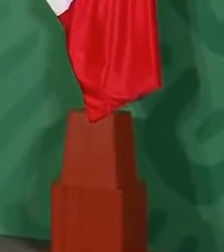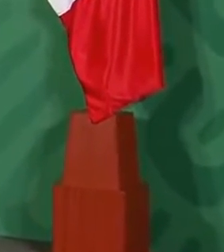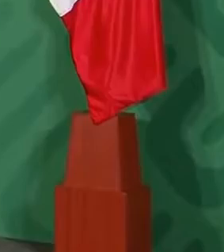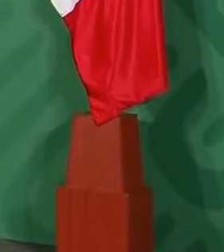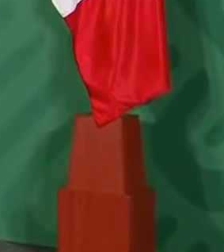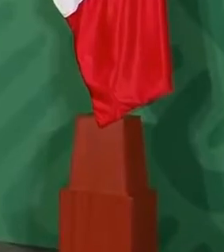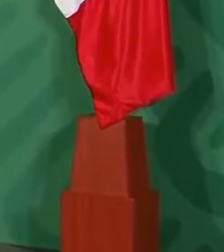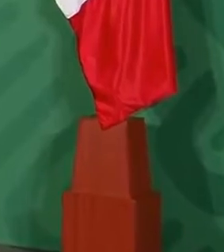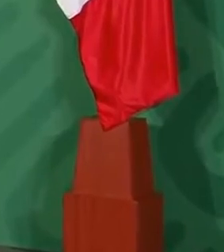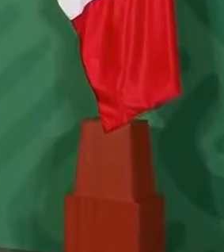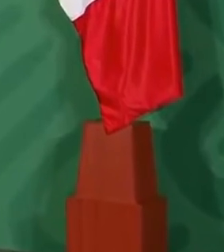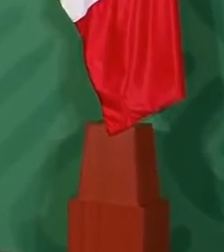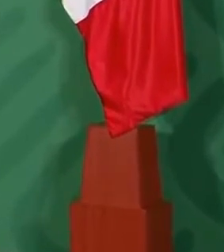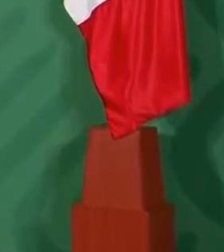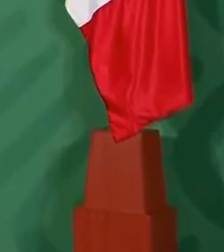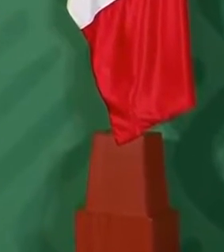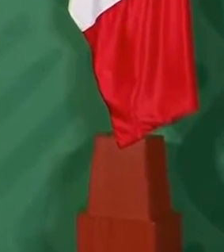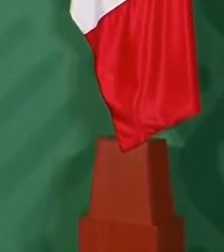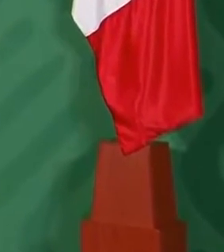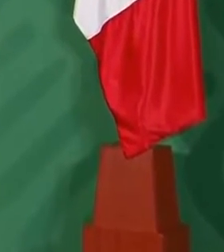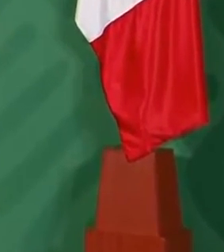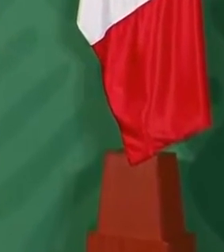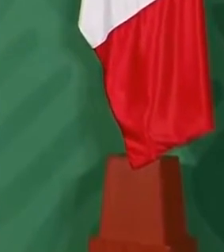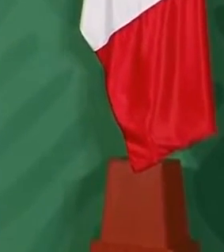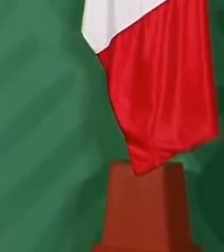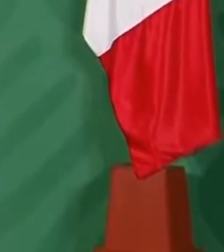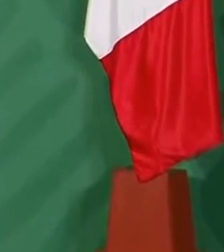a precisión, a detalle,